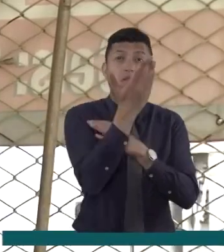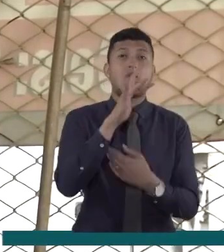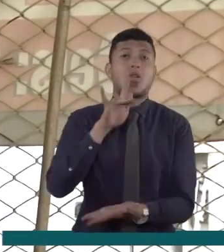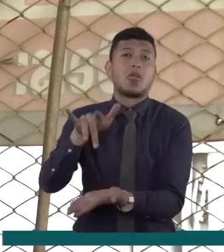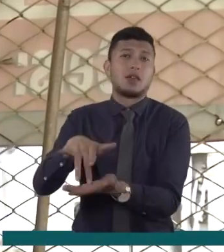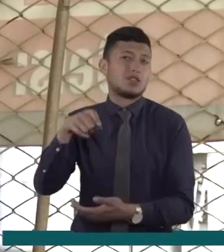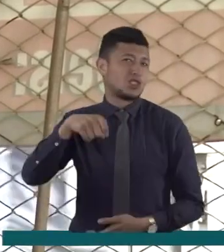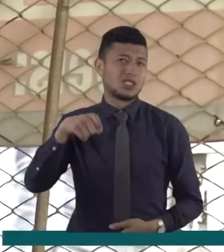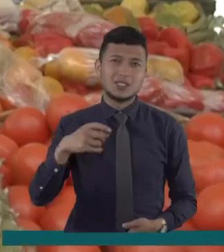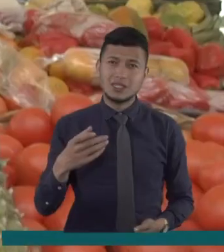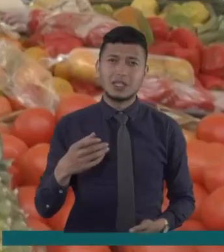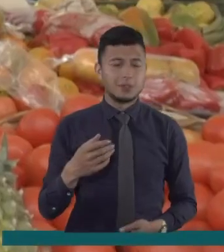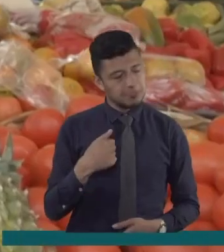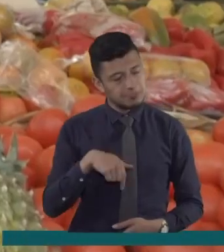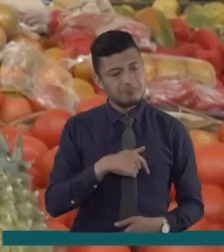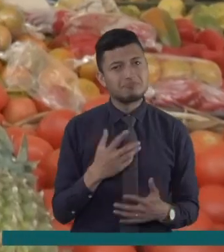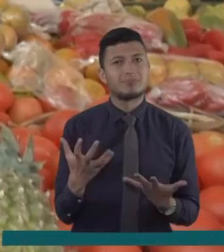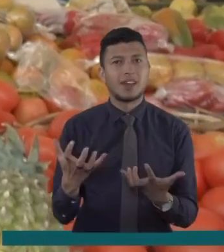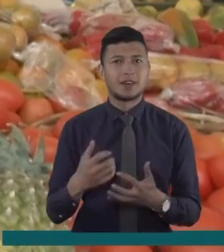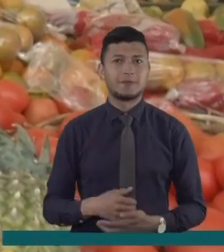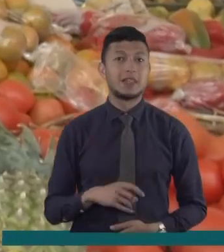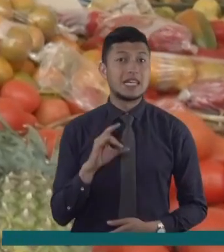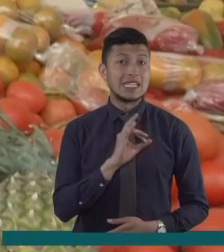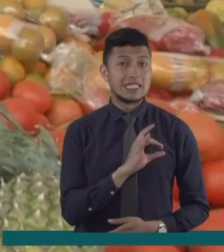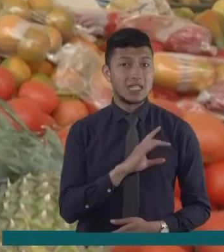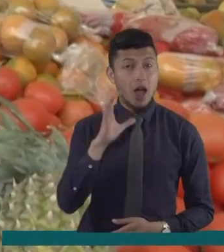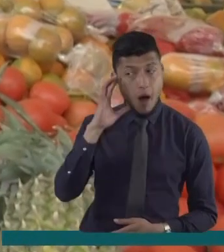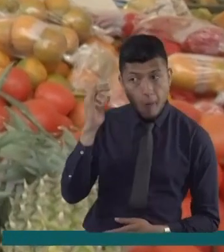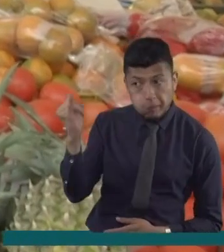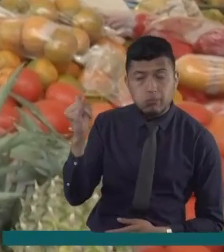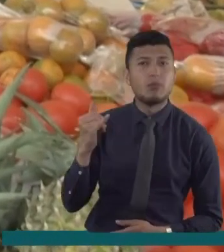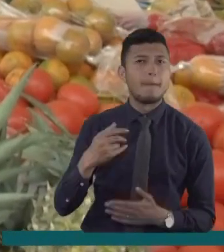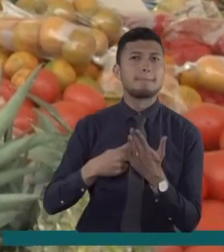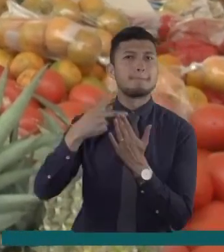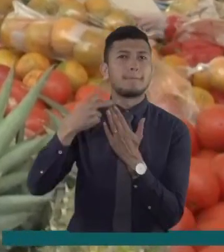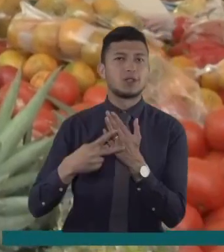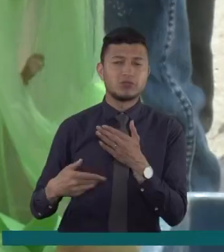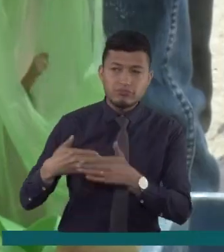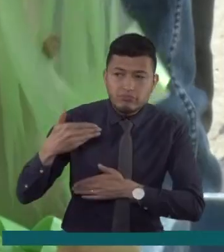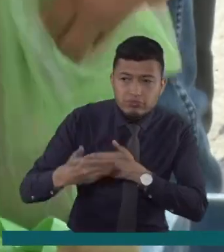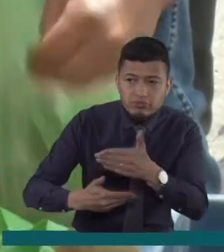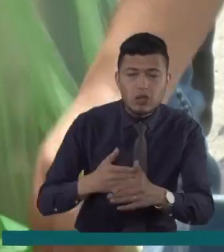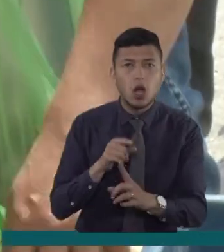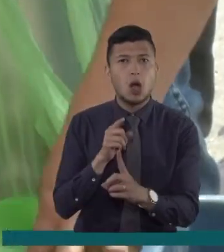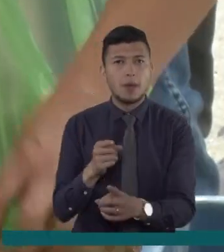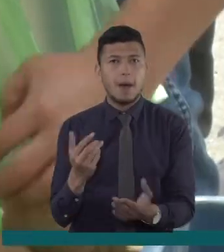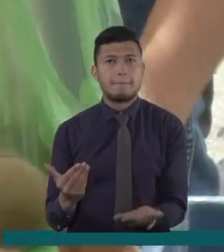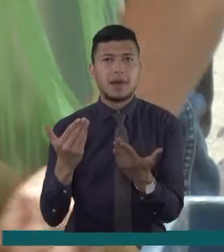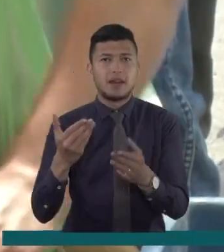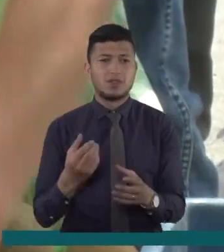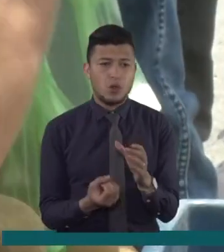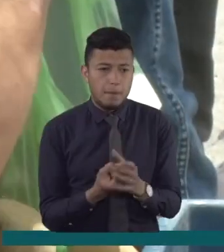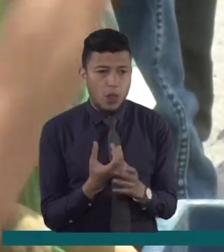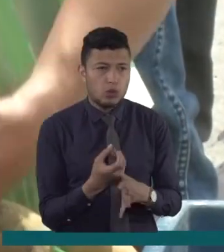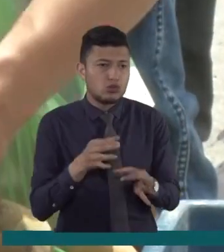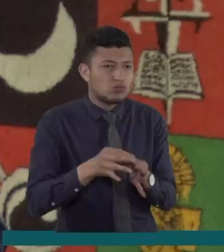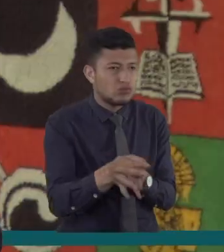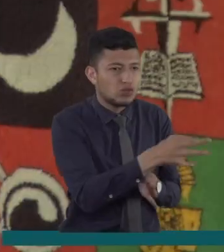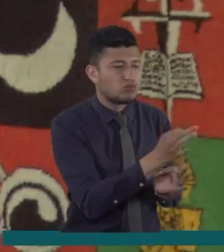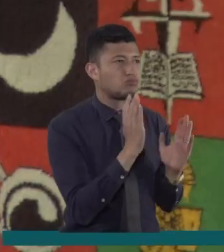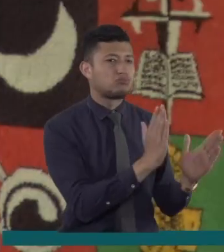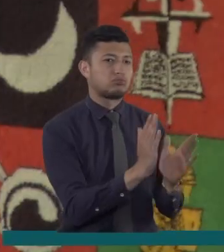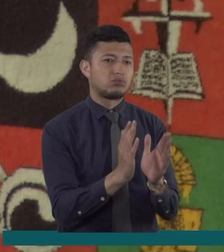si nos gustaría justamente en chía ya se adelanta parte de este proyecto para beneficiar a los productores municipales